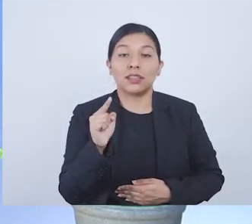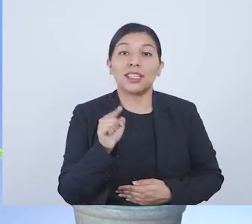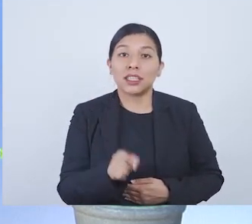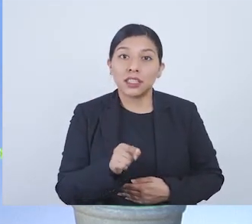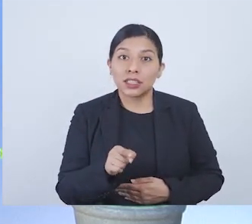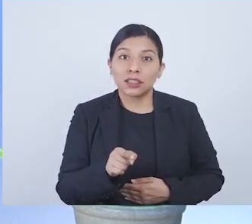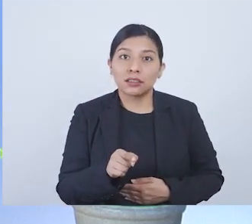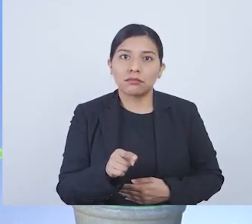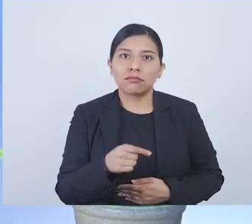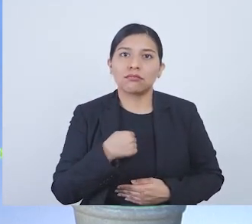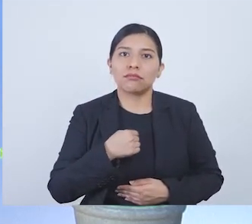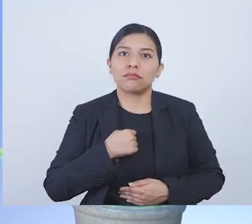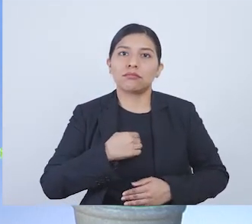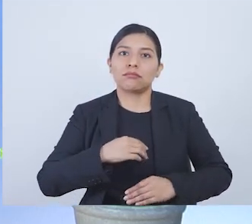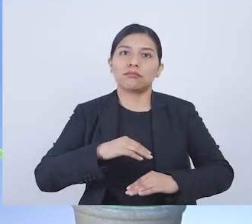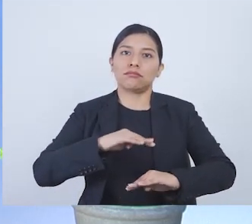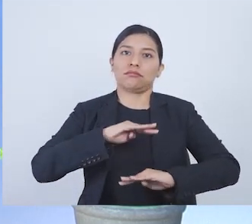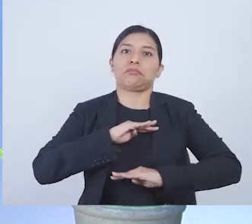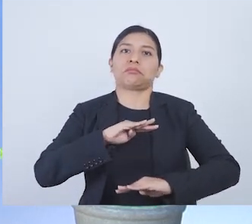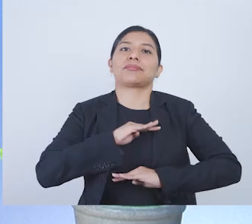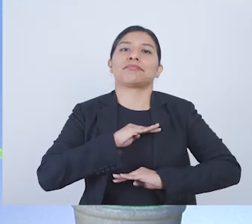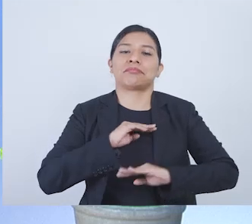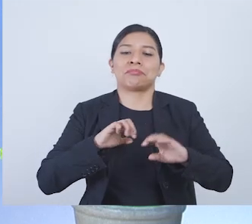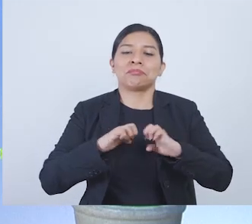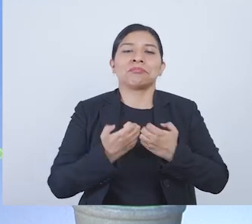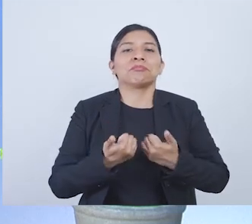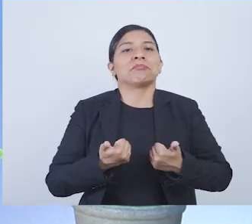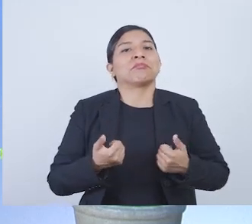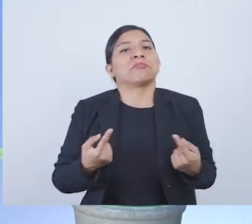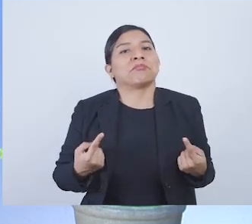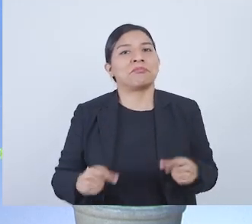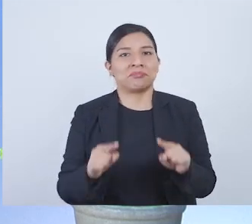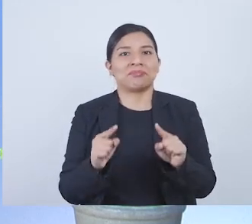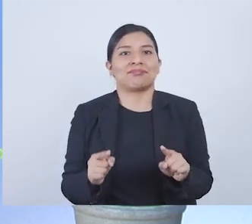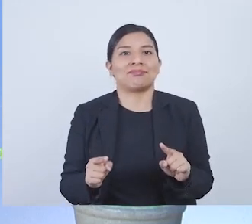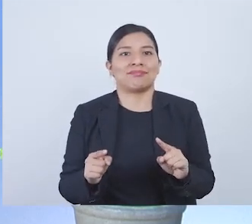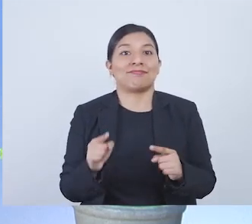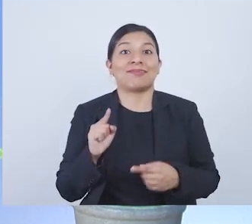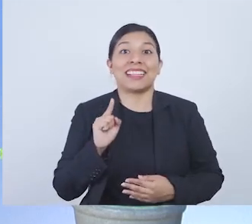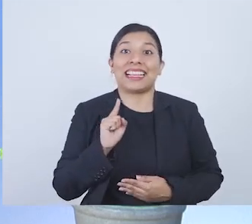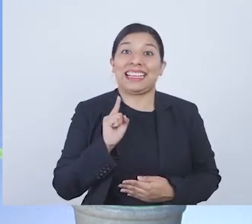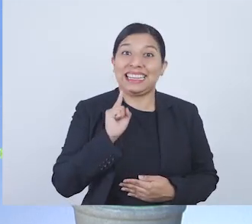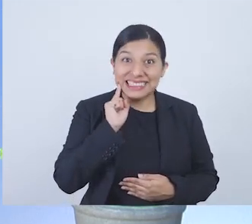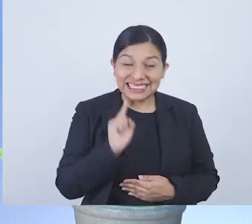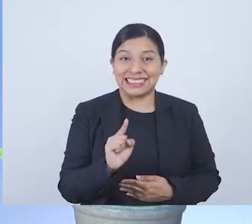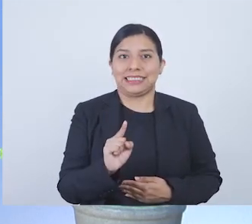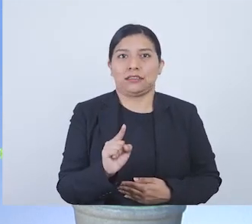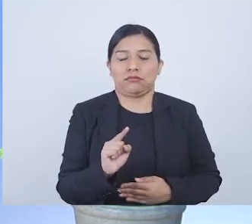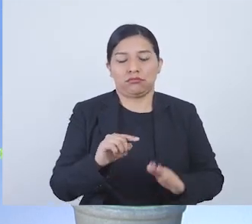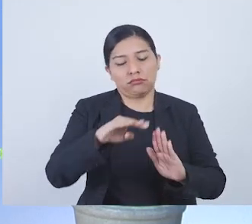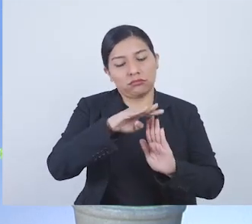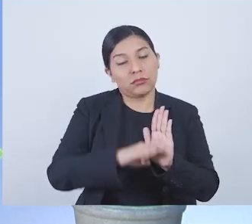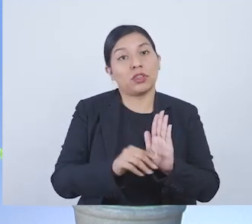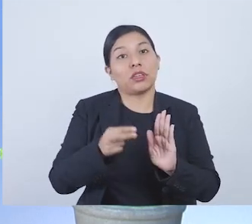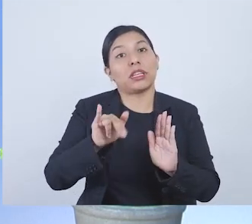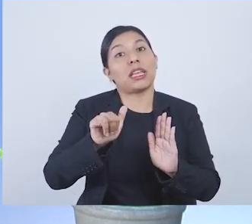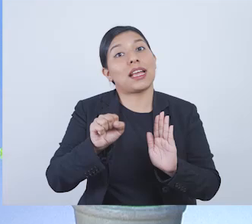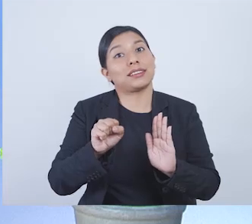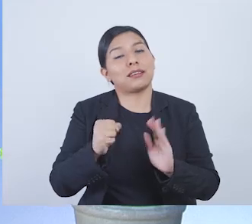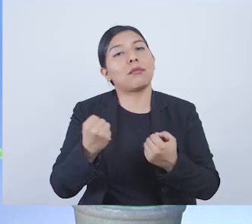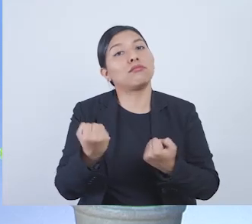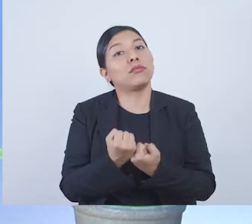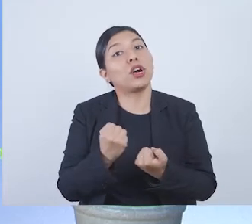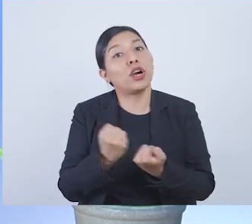Eso fue satisfacción para el equipo para seguir adelante. Y es así como se hicieron guías y con la ayuda